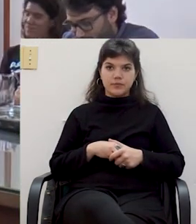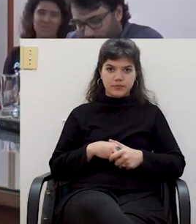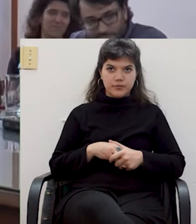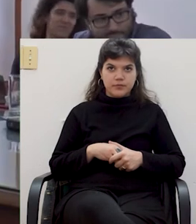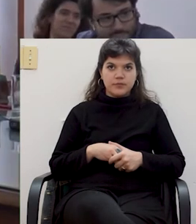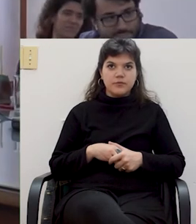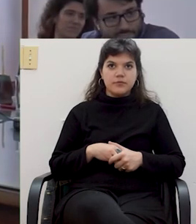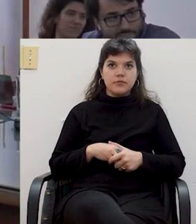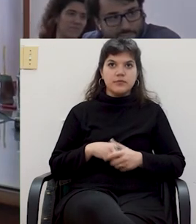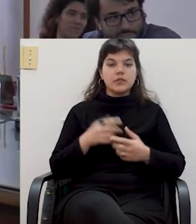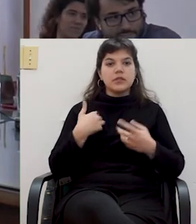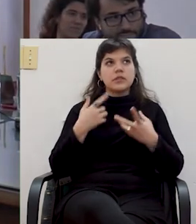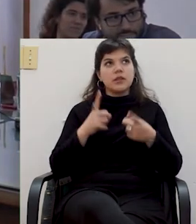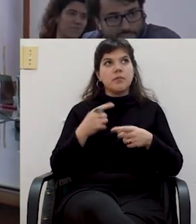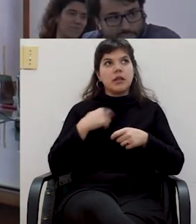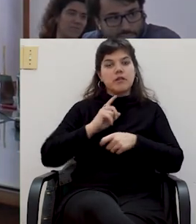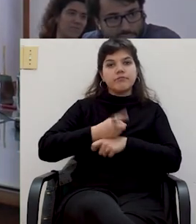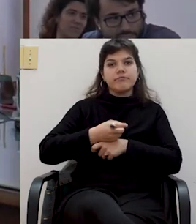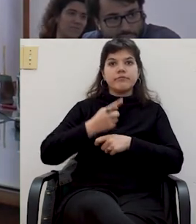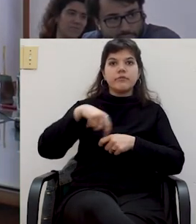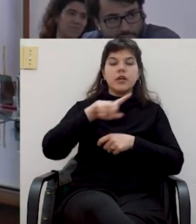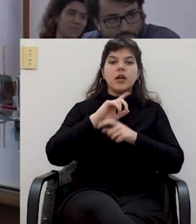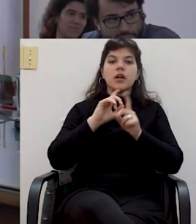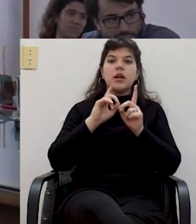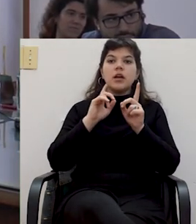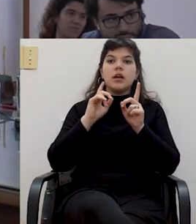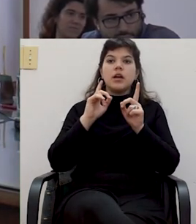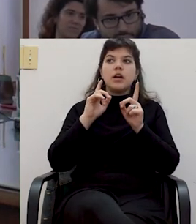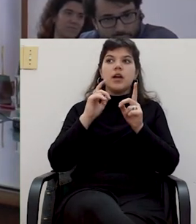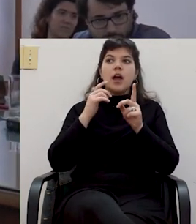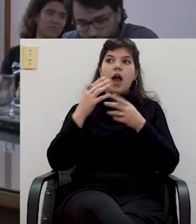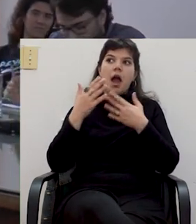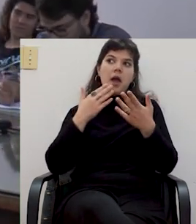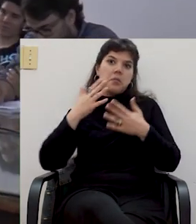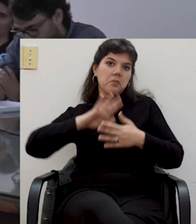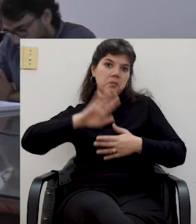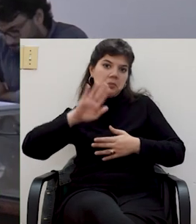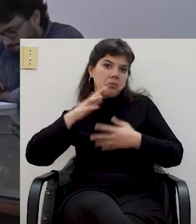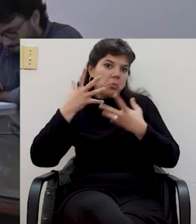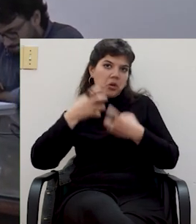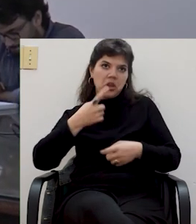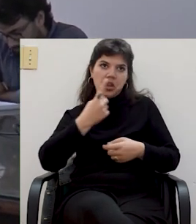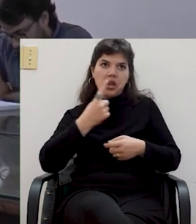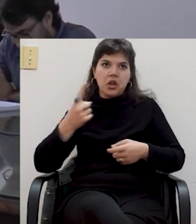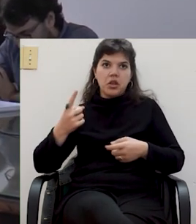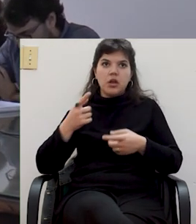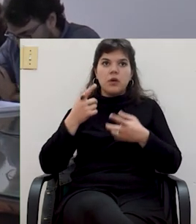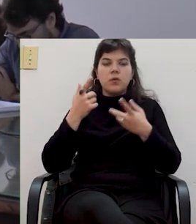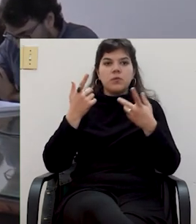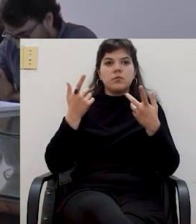Yo definimos también para el equipo la posibilidad de que, bueno, vayamos tomando la palabra a quienes quieran, así que